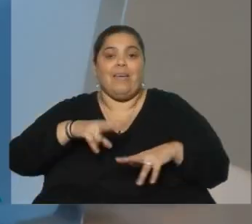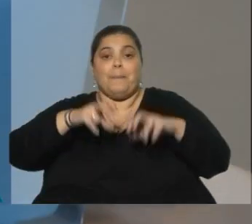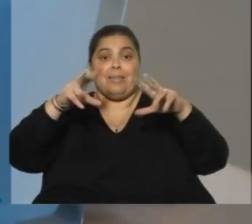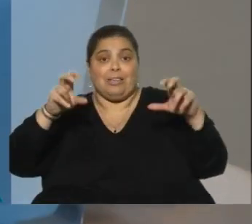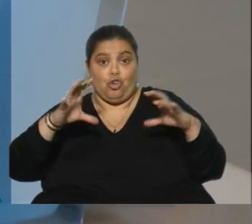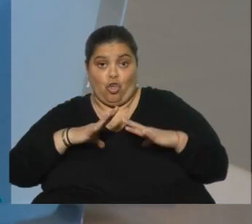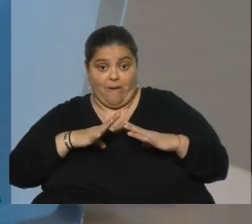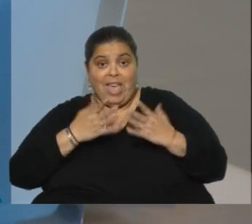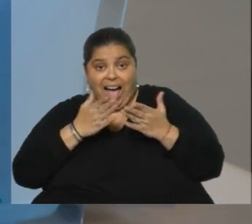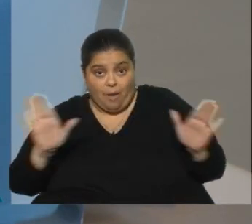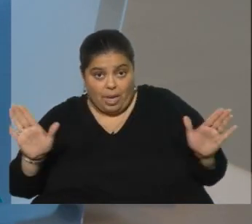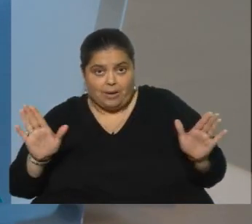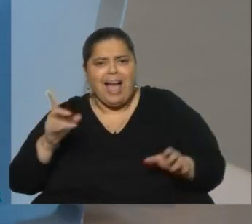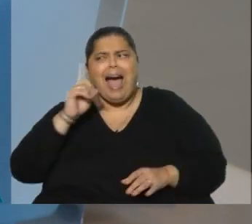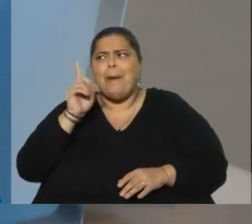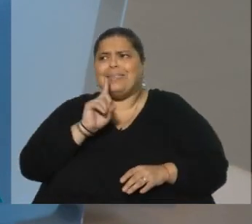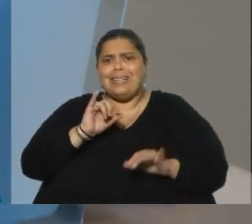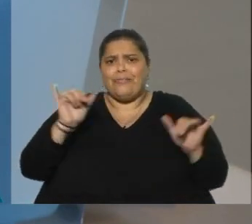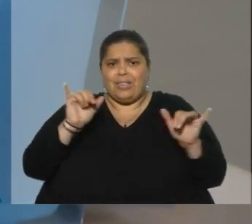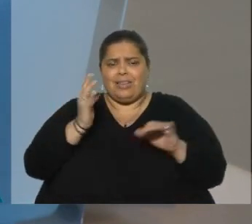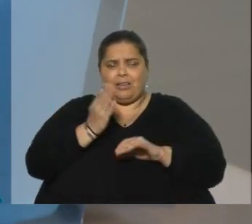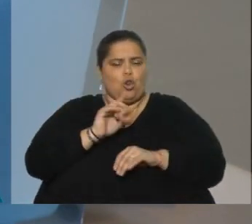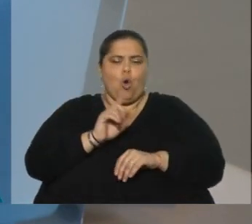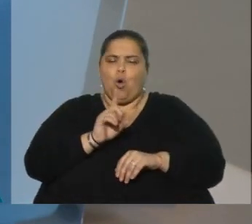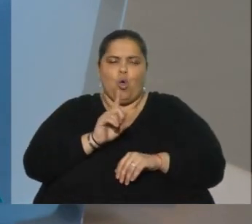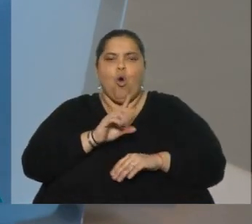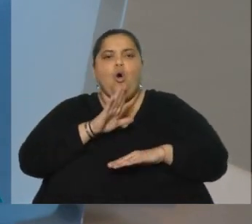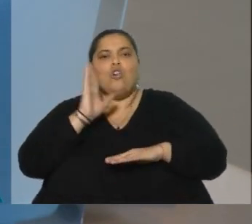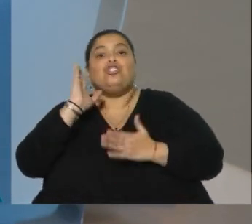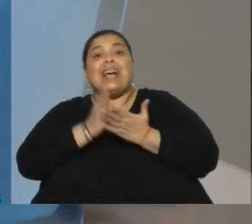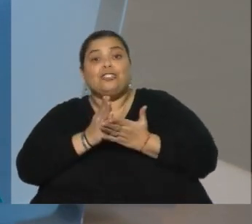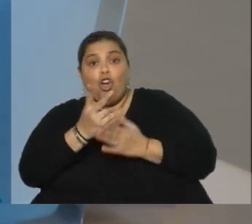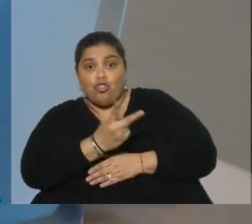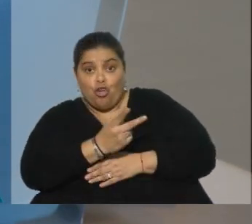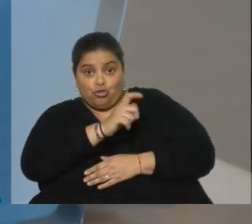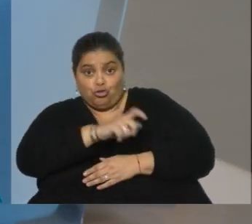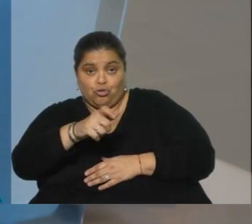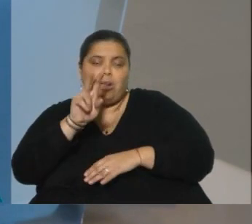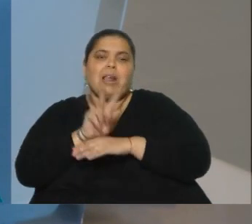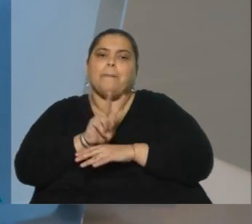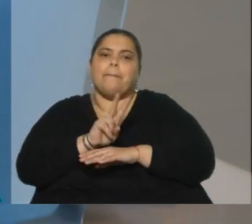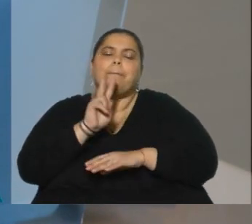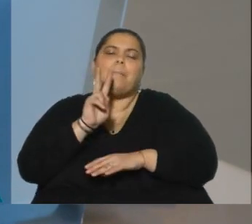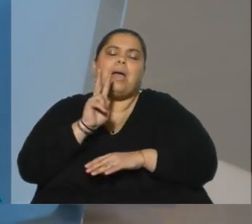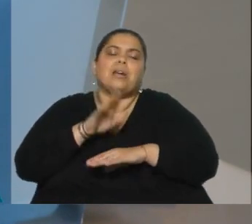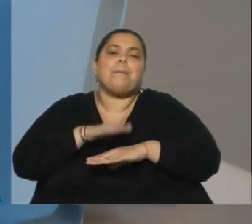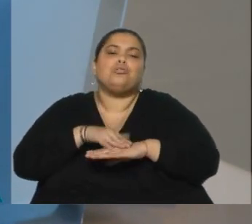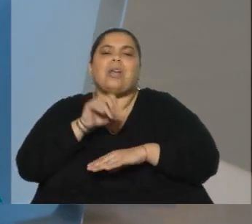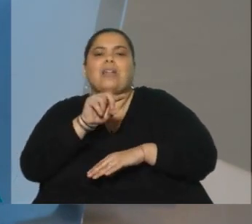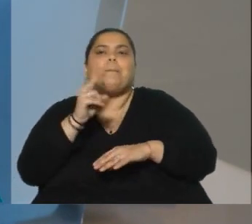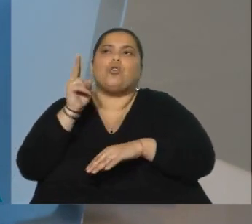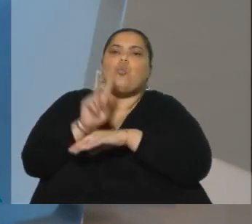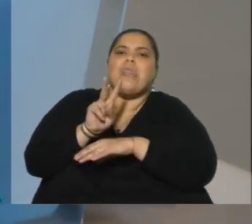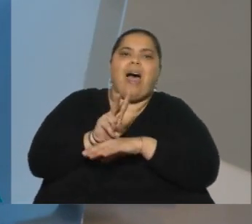abierta. Sí, sí. Ah, yo pensé que se había cerrado cuando sancionaron dos responsables de la seguridad. Se sumarió a dos funcionarios y se hizo una